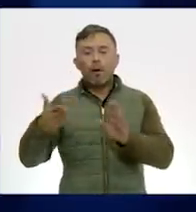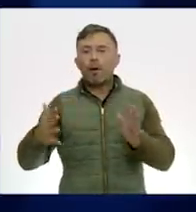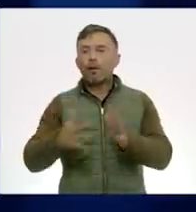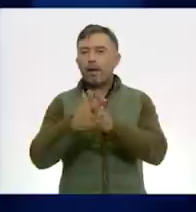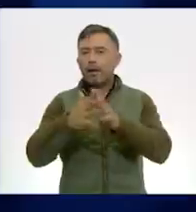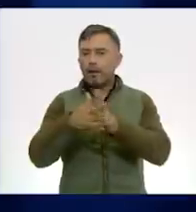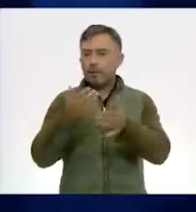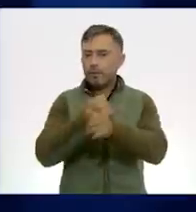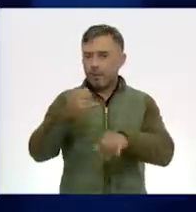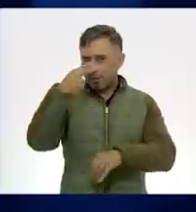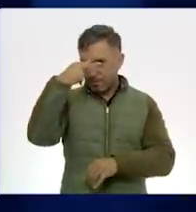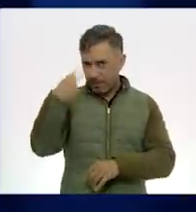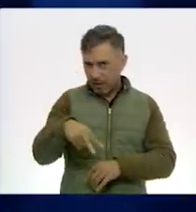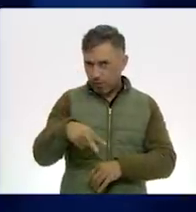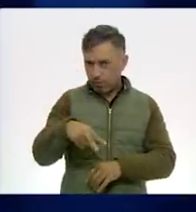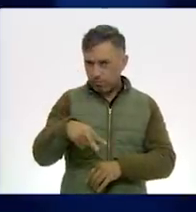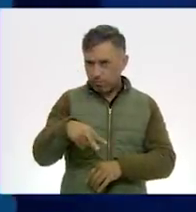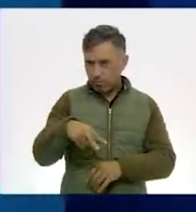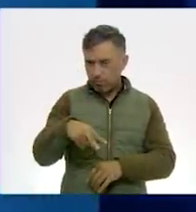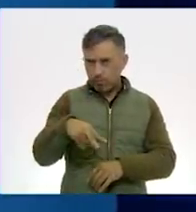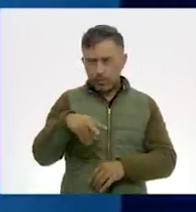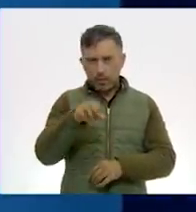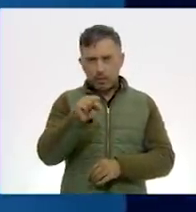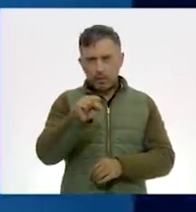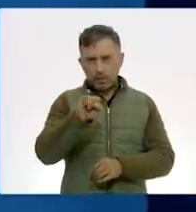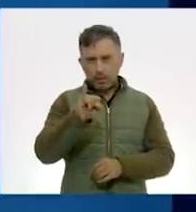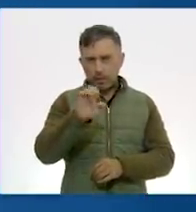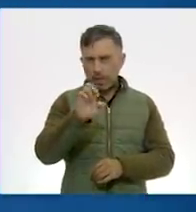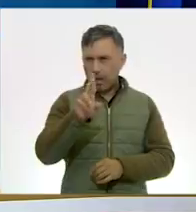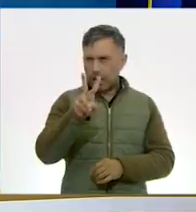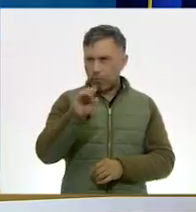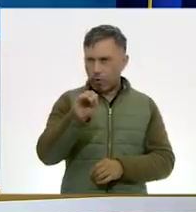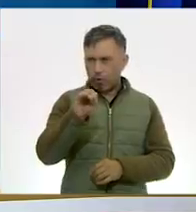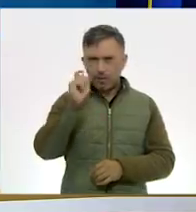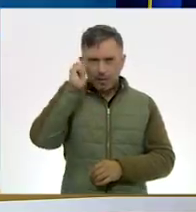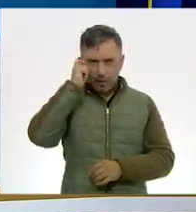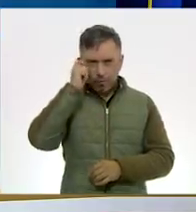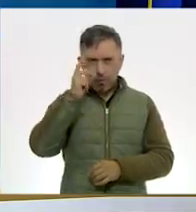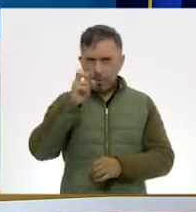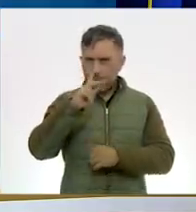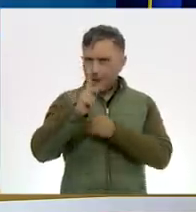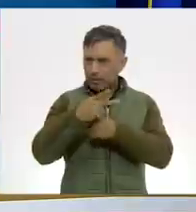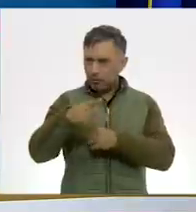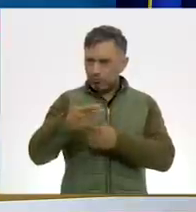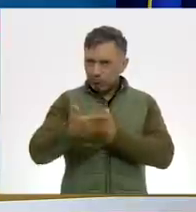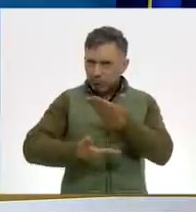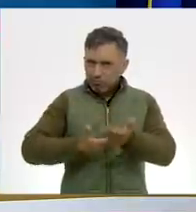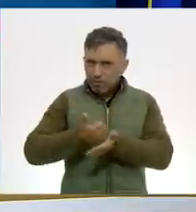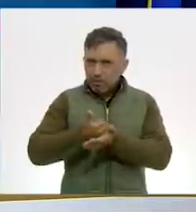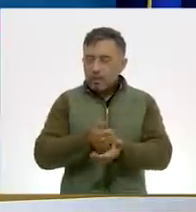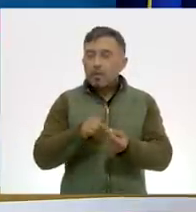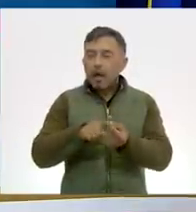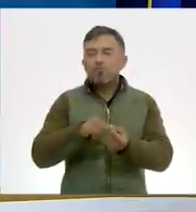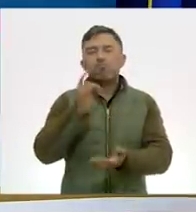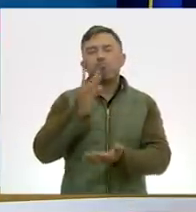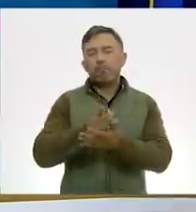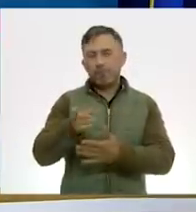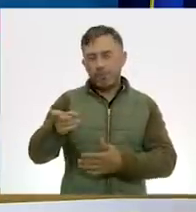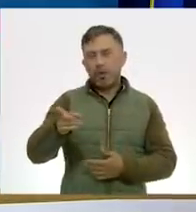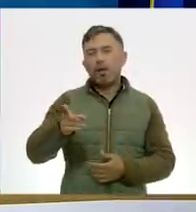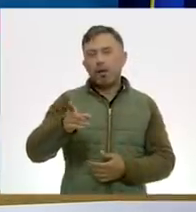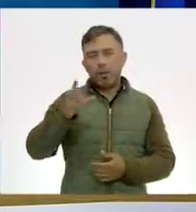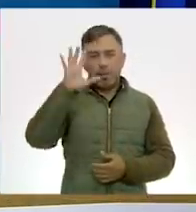Mexicana. Pues, ¿quién es el Siervo de la Nación? Ya no nos queda otro más que José María Morelos y